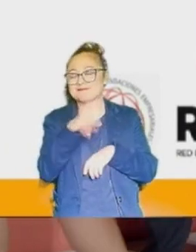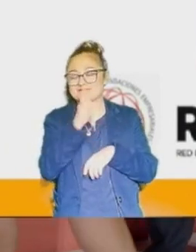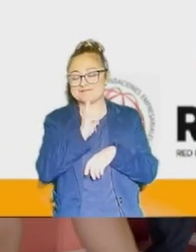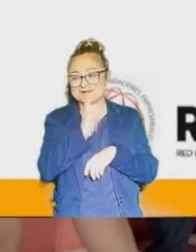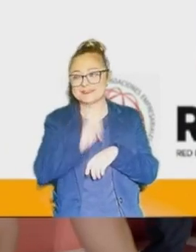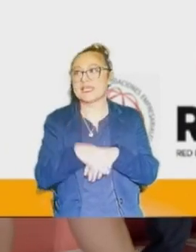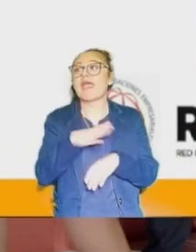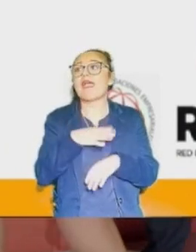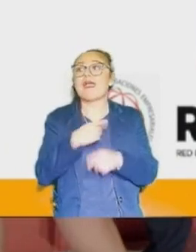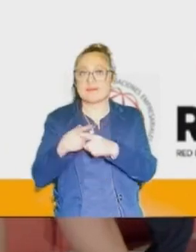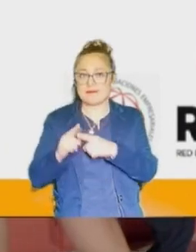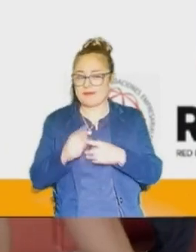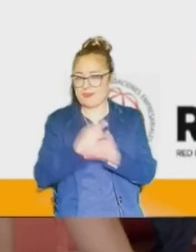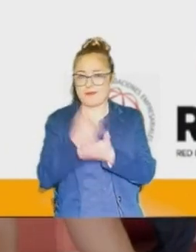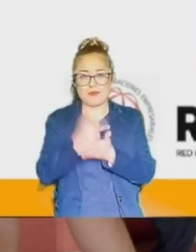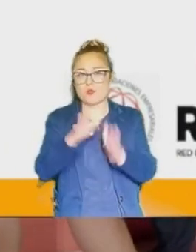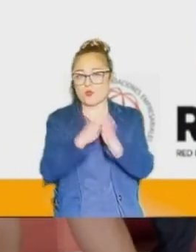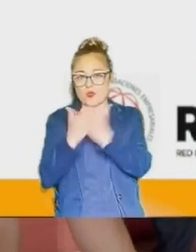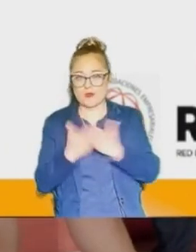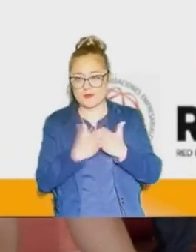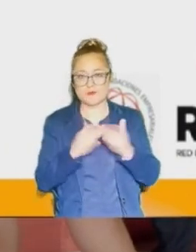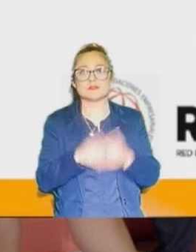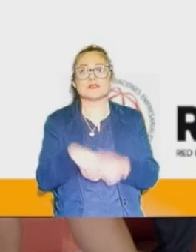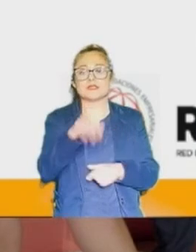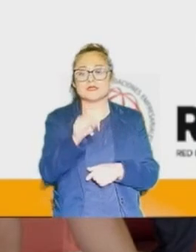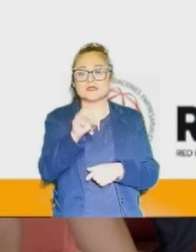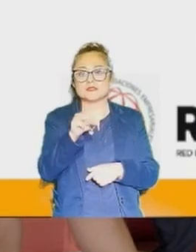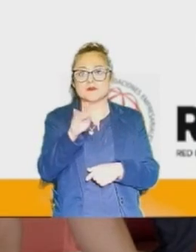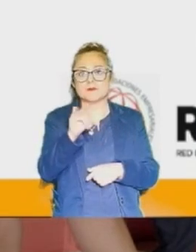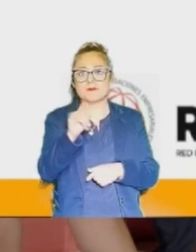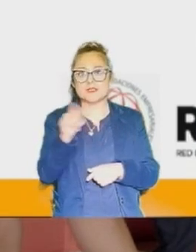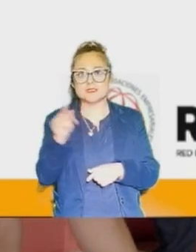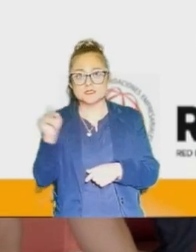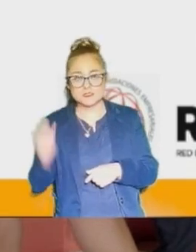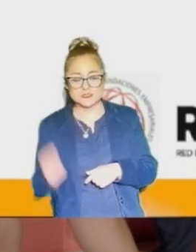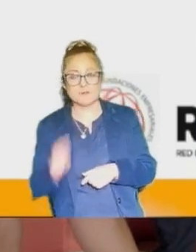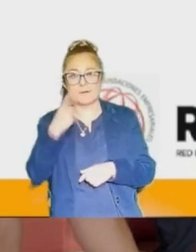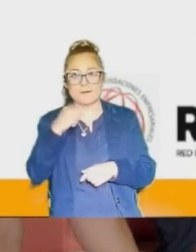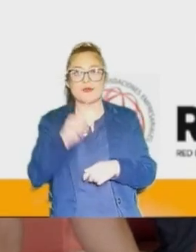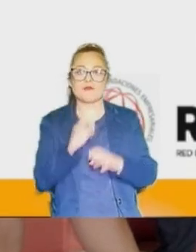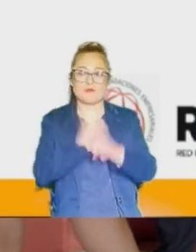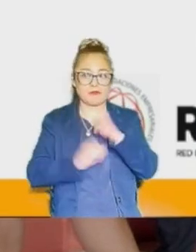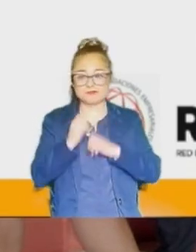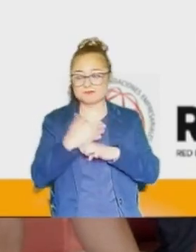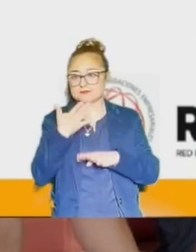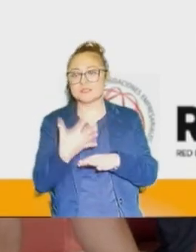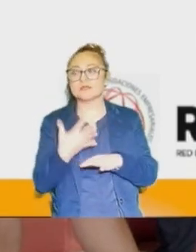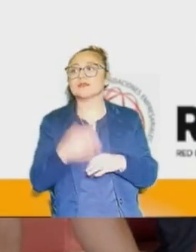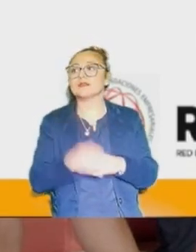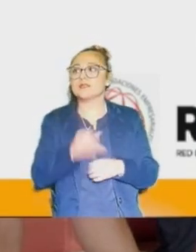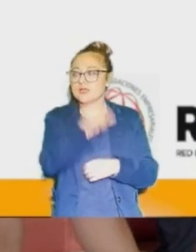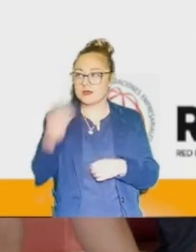premios. Son unos libros. Uno es de Fundraising and Zombies, una guía para la buena dirección de una organización. Y el